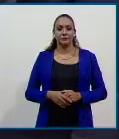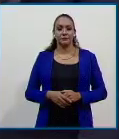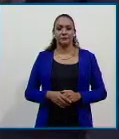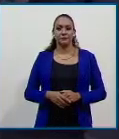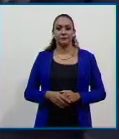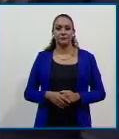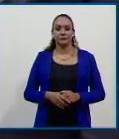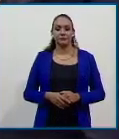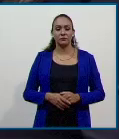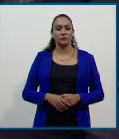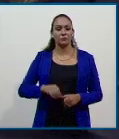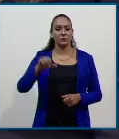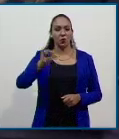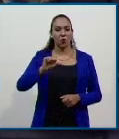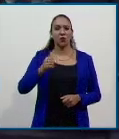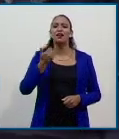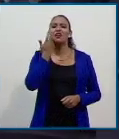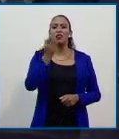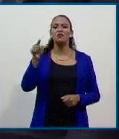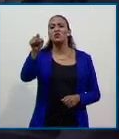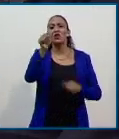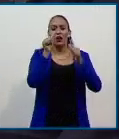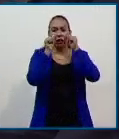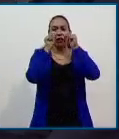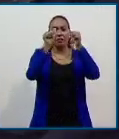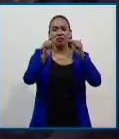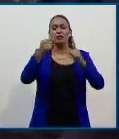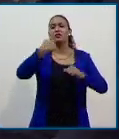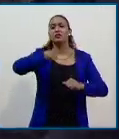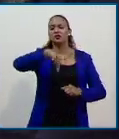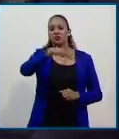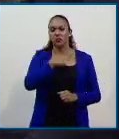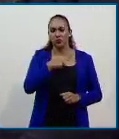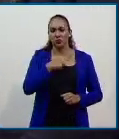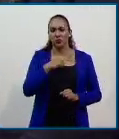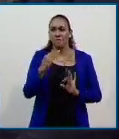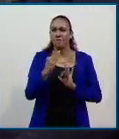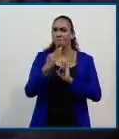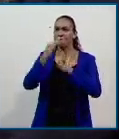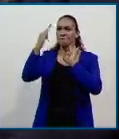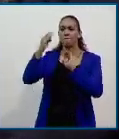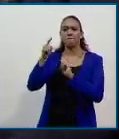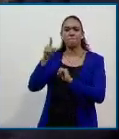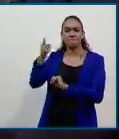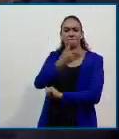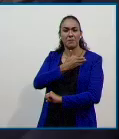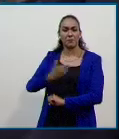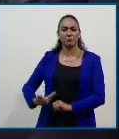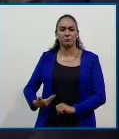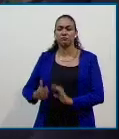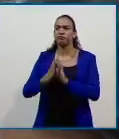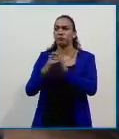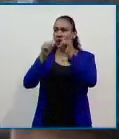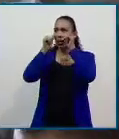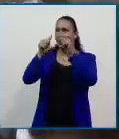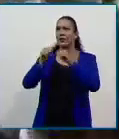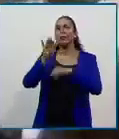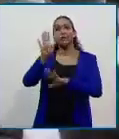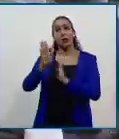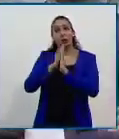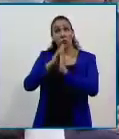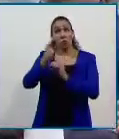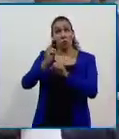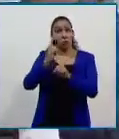Hoy nos toca hacernos escuchar frente al Poder Legislativo, quien aún tiene oportunidad de no